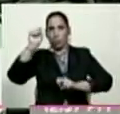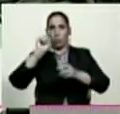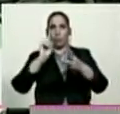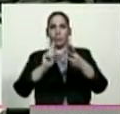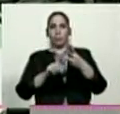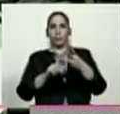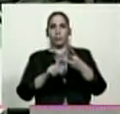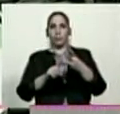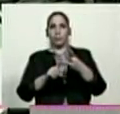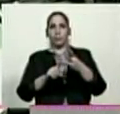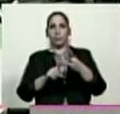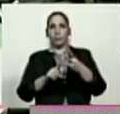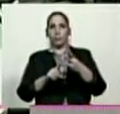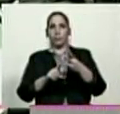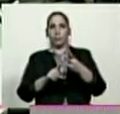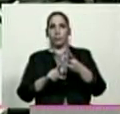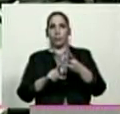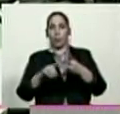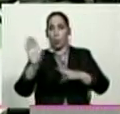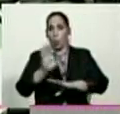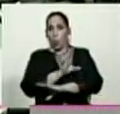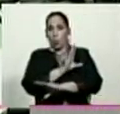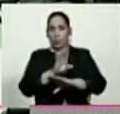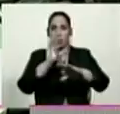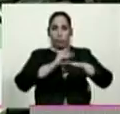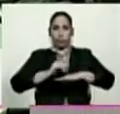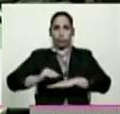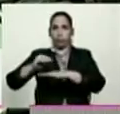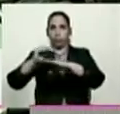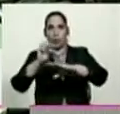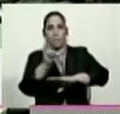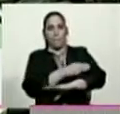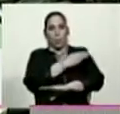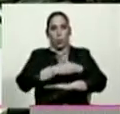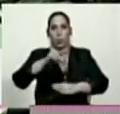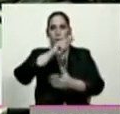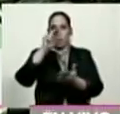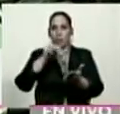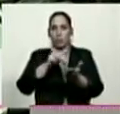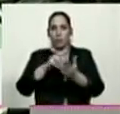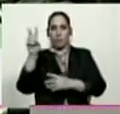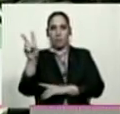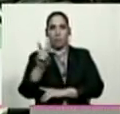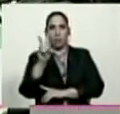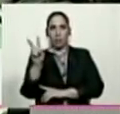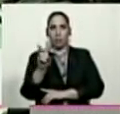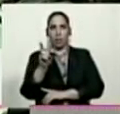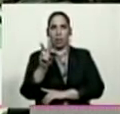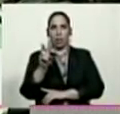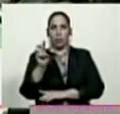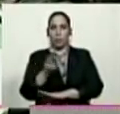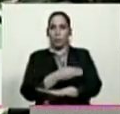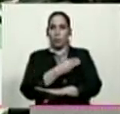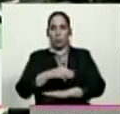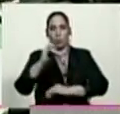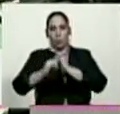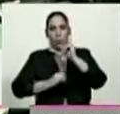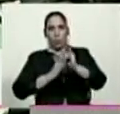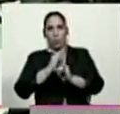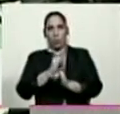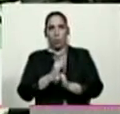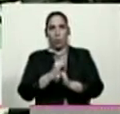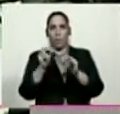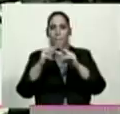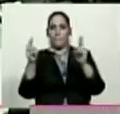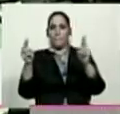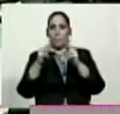concierto muy importante de música nacional, venezolana, de música internacional, en el puente